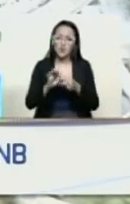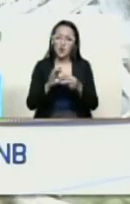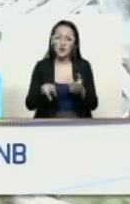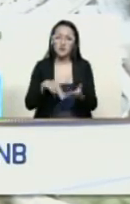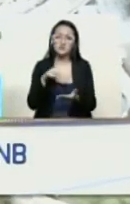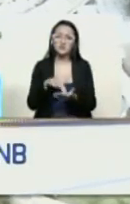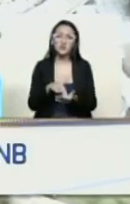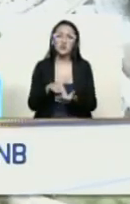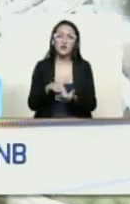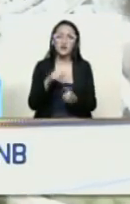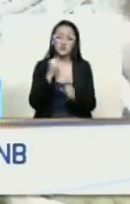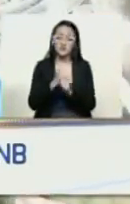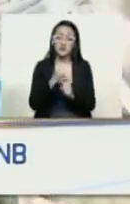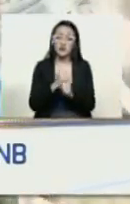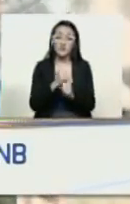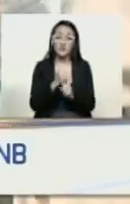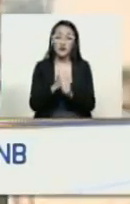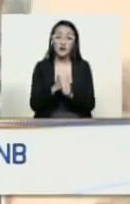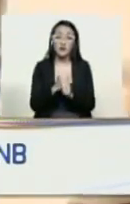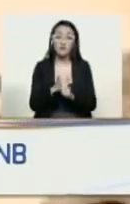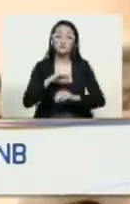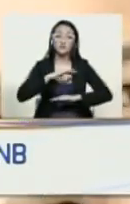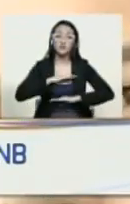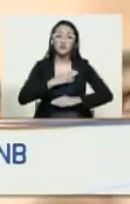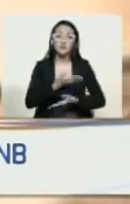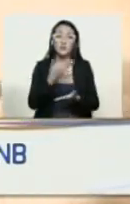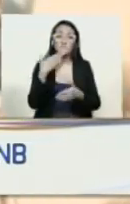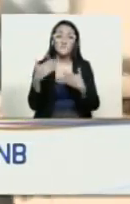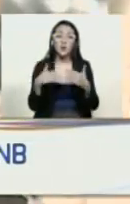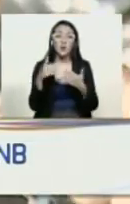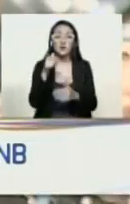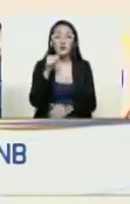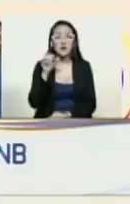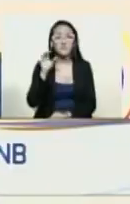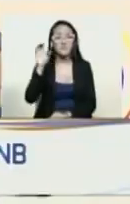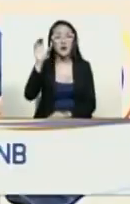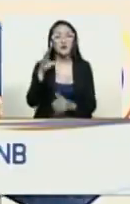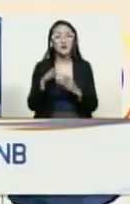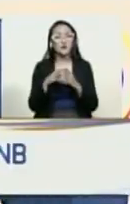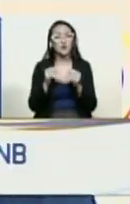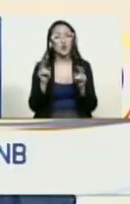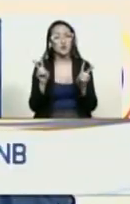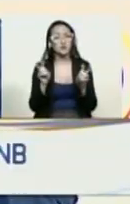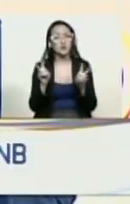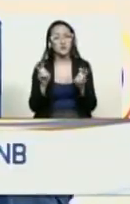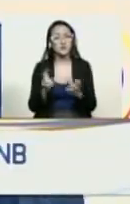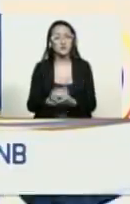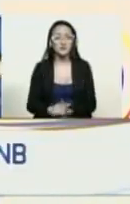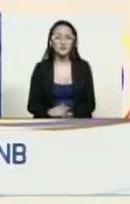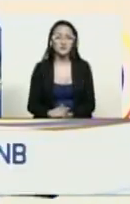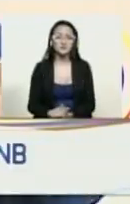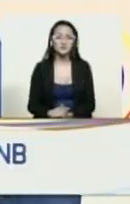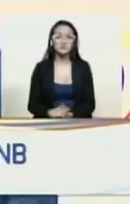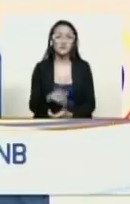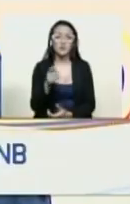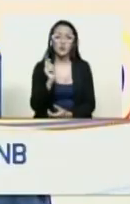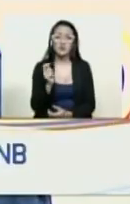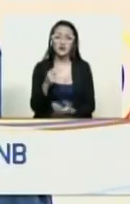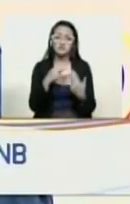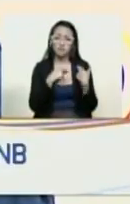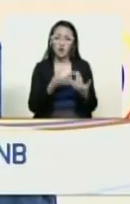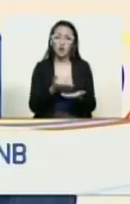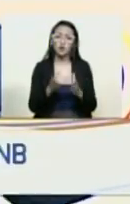nacional, al trabajo por el bienestar y la mejoría del país en todos los planos. Es una tarea de